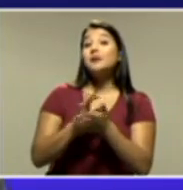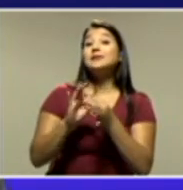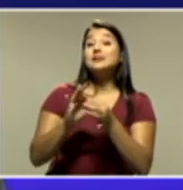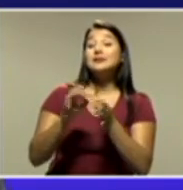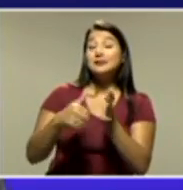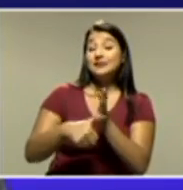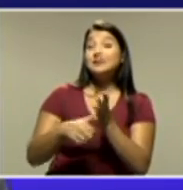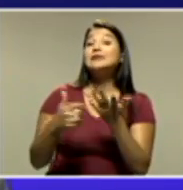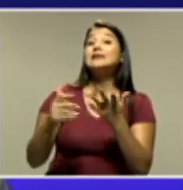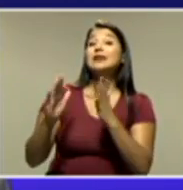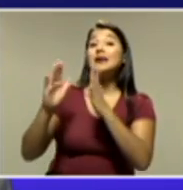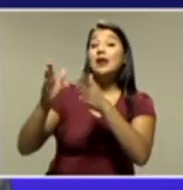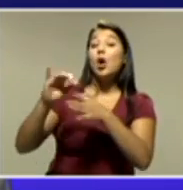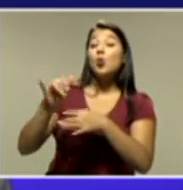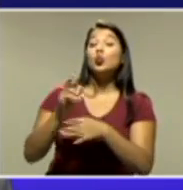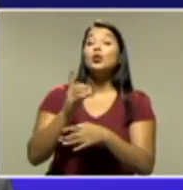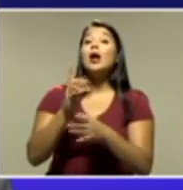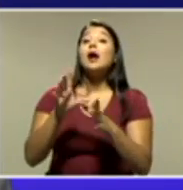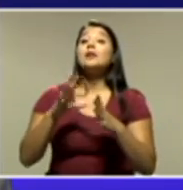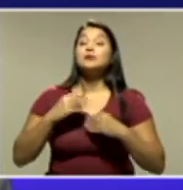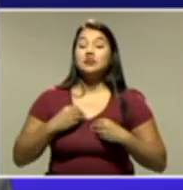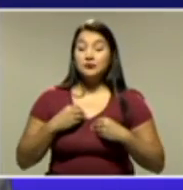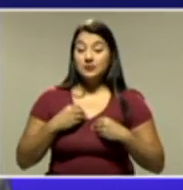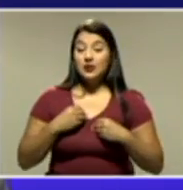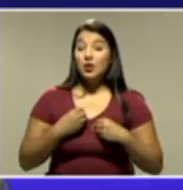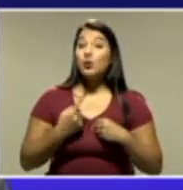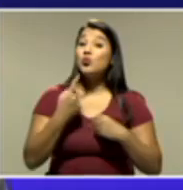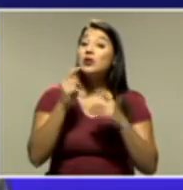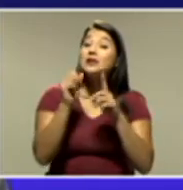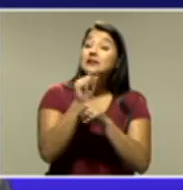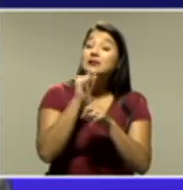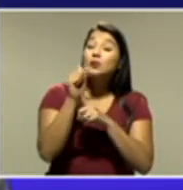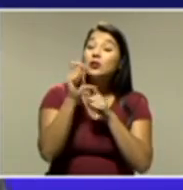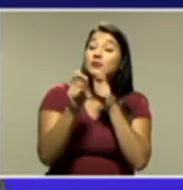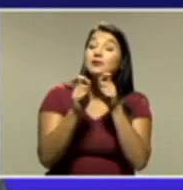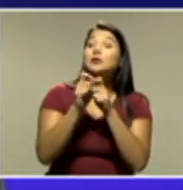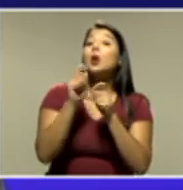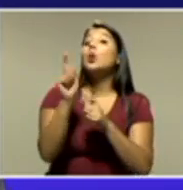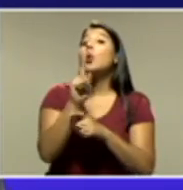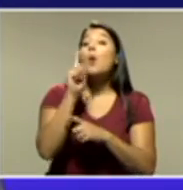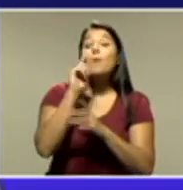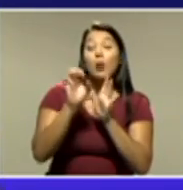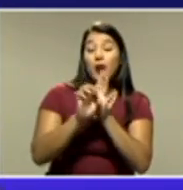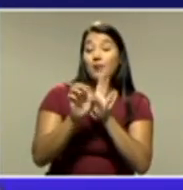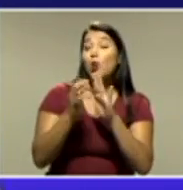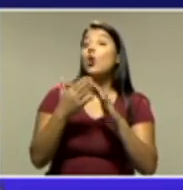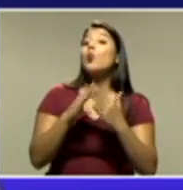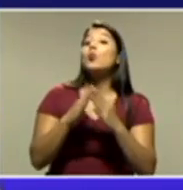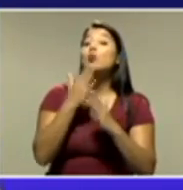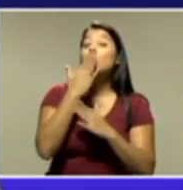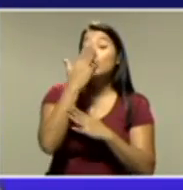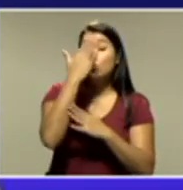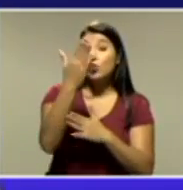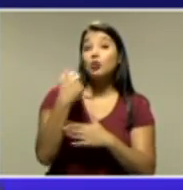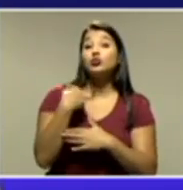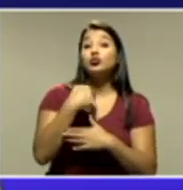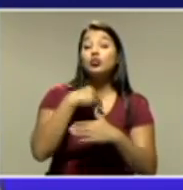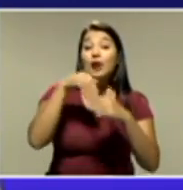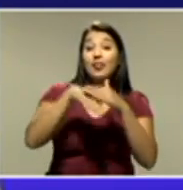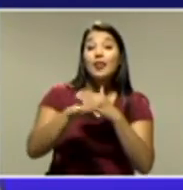receptoras de votos. Algunos casos muy particulares, no, por ejemplo, comunidades indígenas que entramos por vía